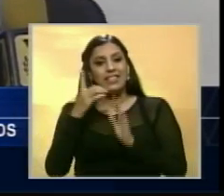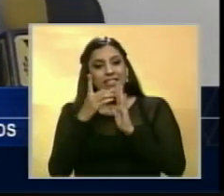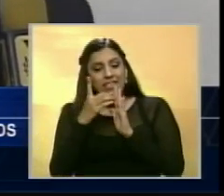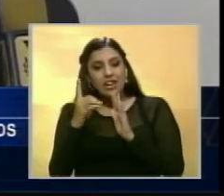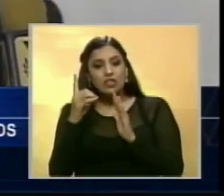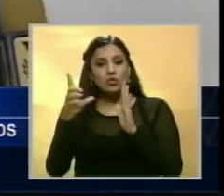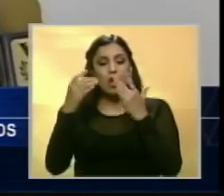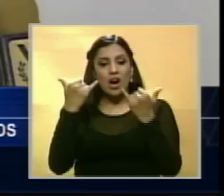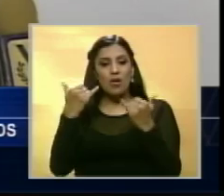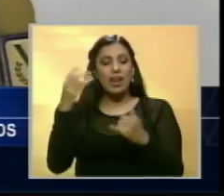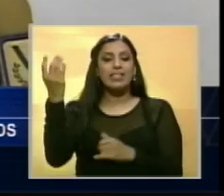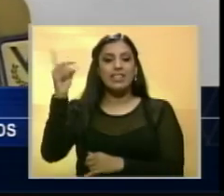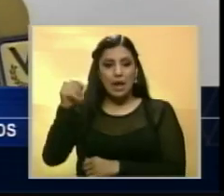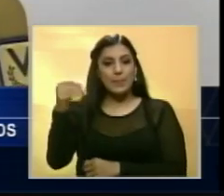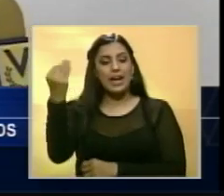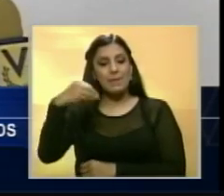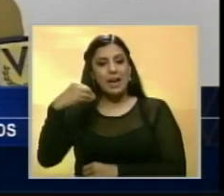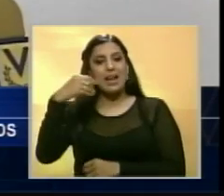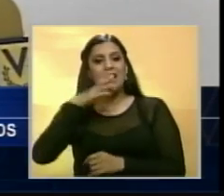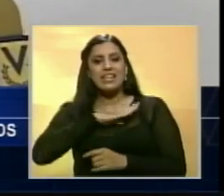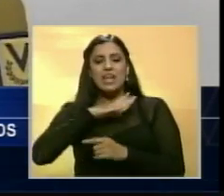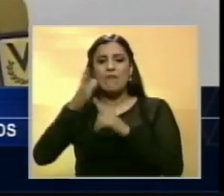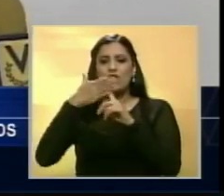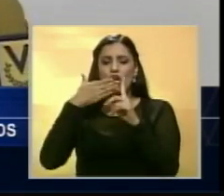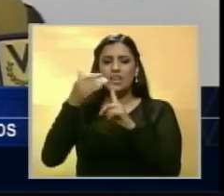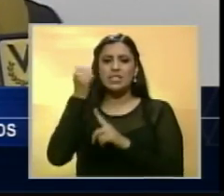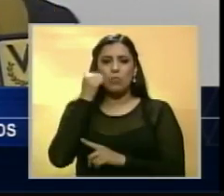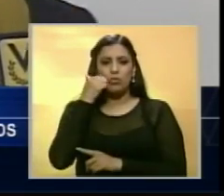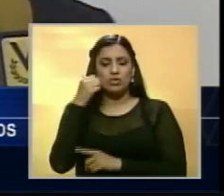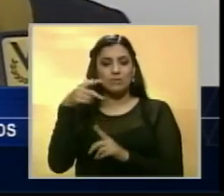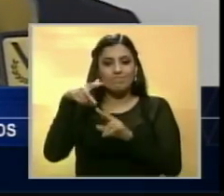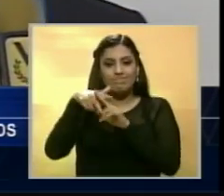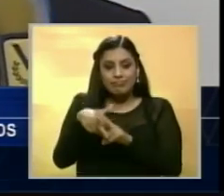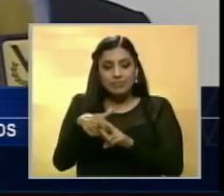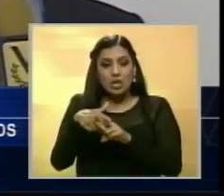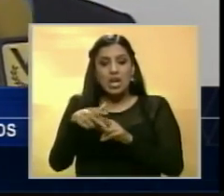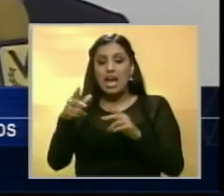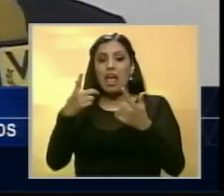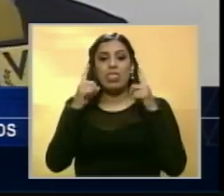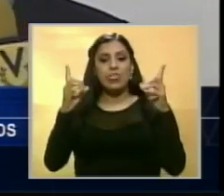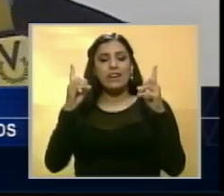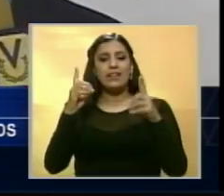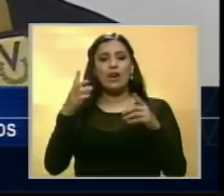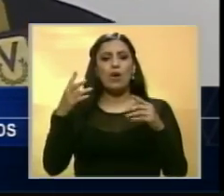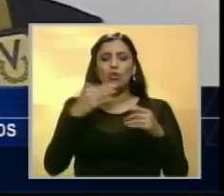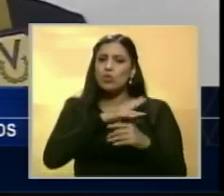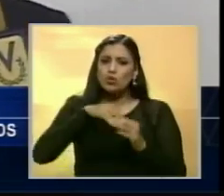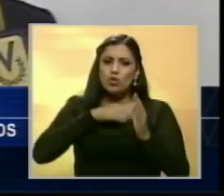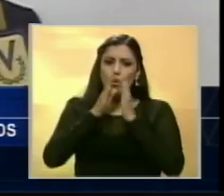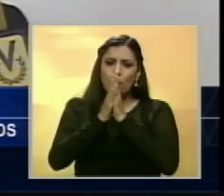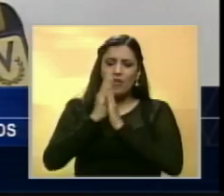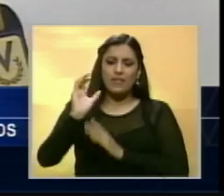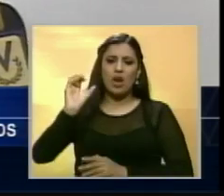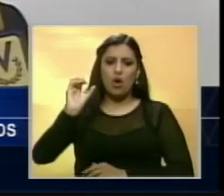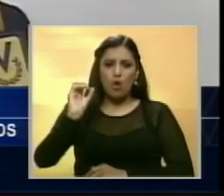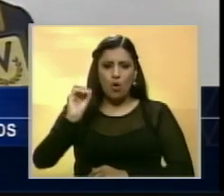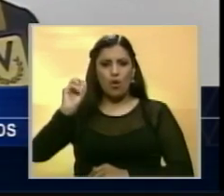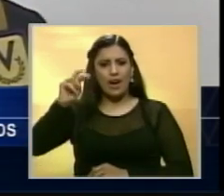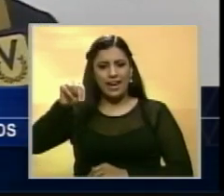la ley orgánica y por supuesto que lo están siendo violentados. La represión ha sido sin límite. Nosotros estamos pidiendo con las ONG del Estado